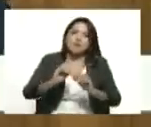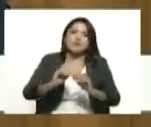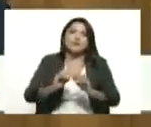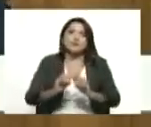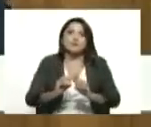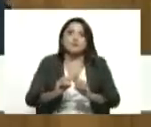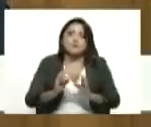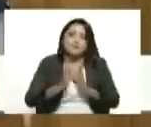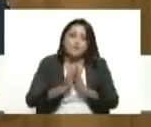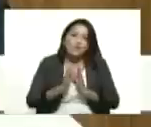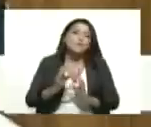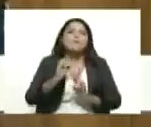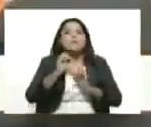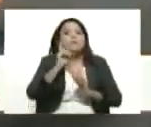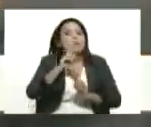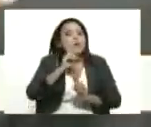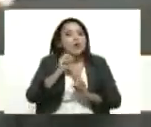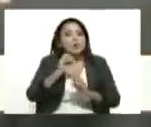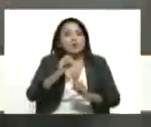cero mentira,